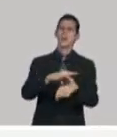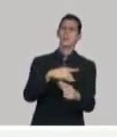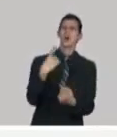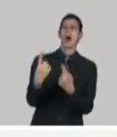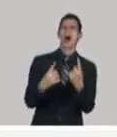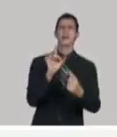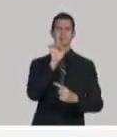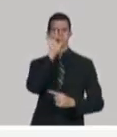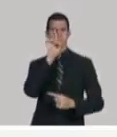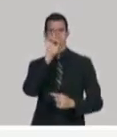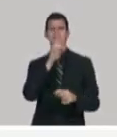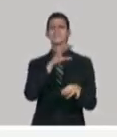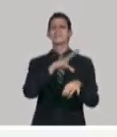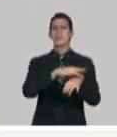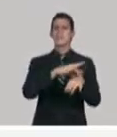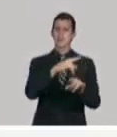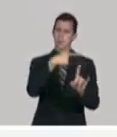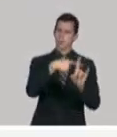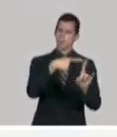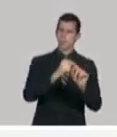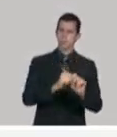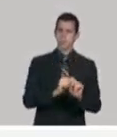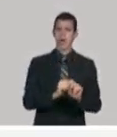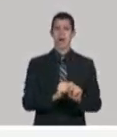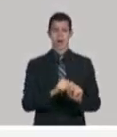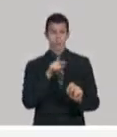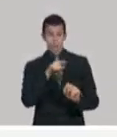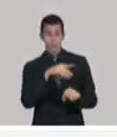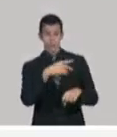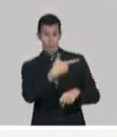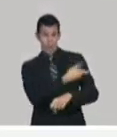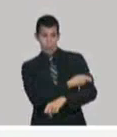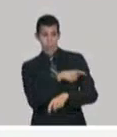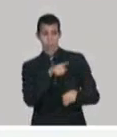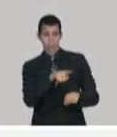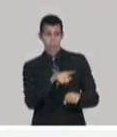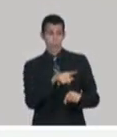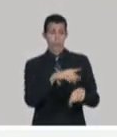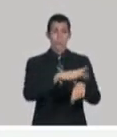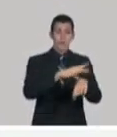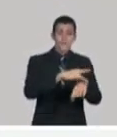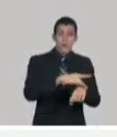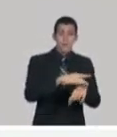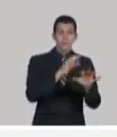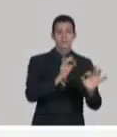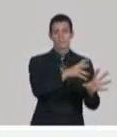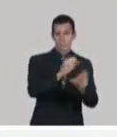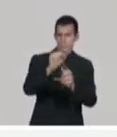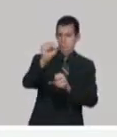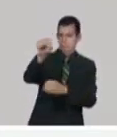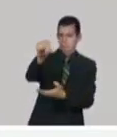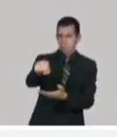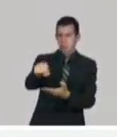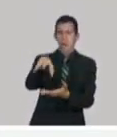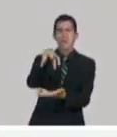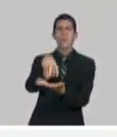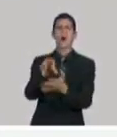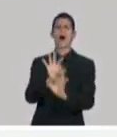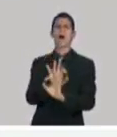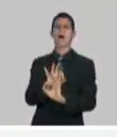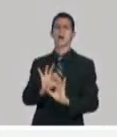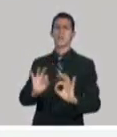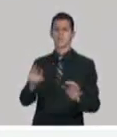durán y de santiago de cuba se está haciendo el seguimiento de esos pacientes con síntomas se está haciendo también una estrategia terapéutica